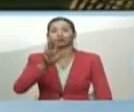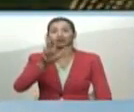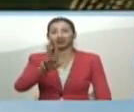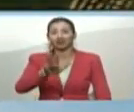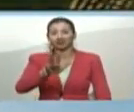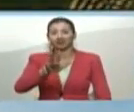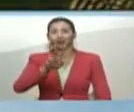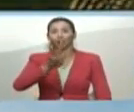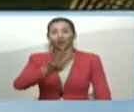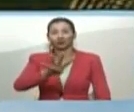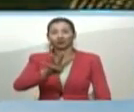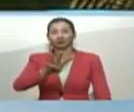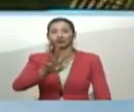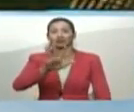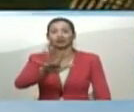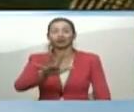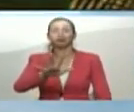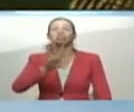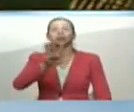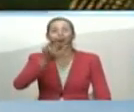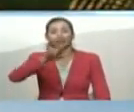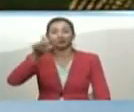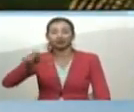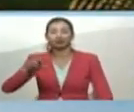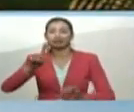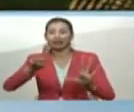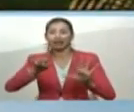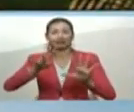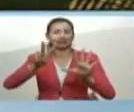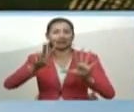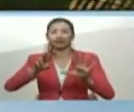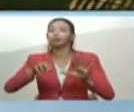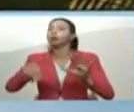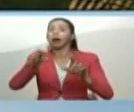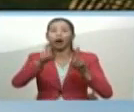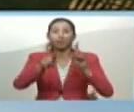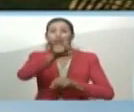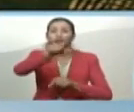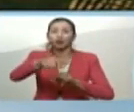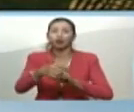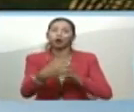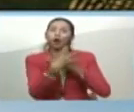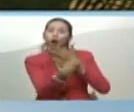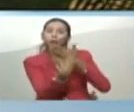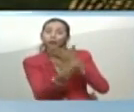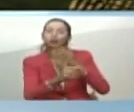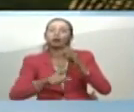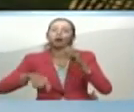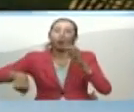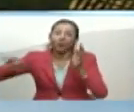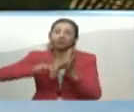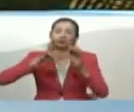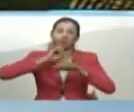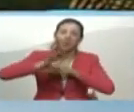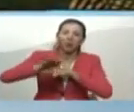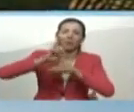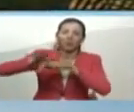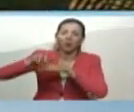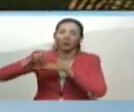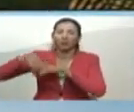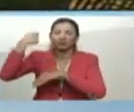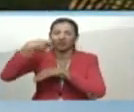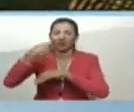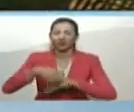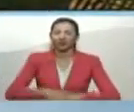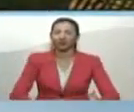tres, cuatro, cinco, seis. Está saliendo, no ha salido, casi sale. Ahí va, ahí va. Yo